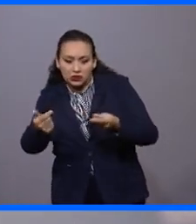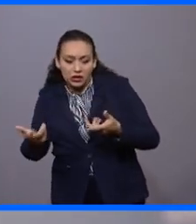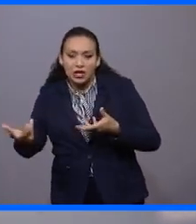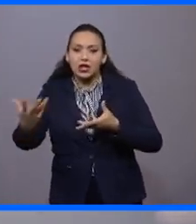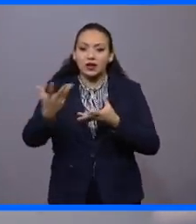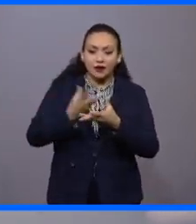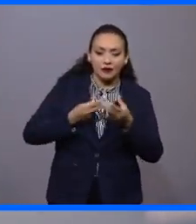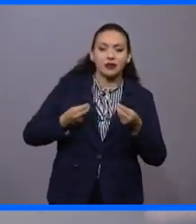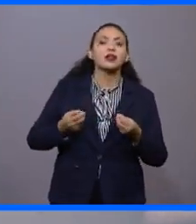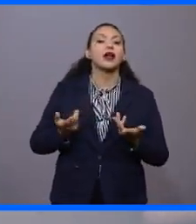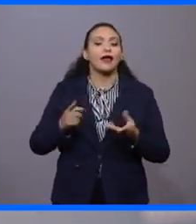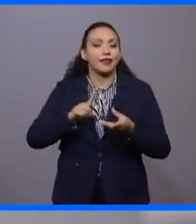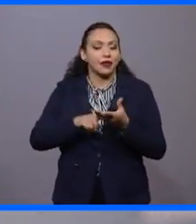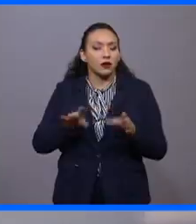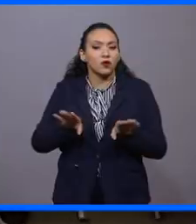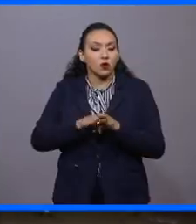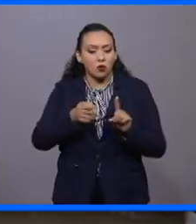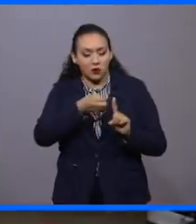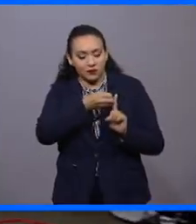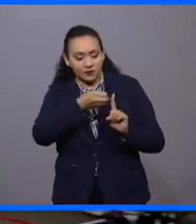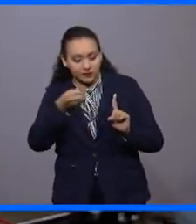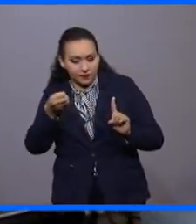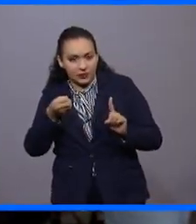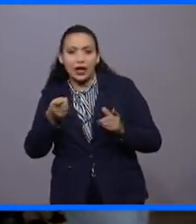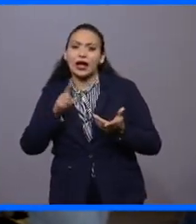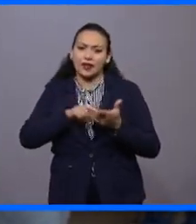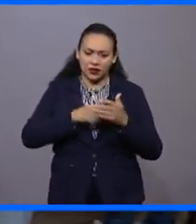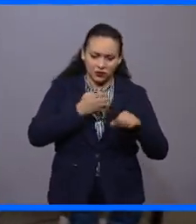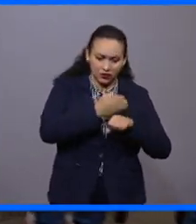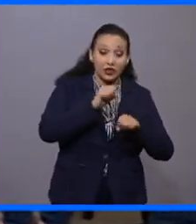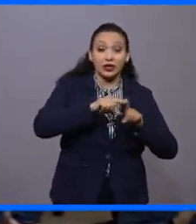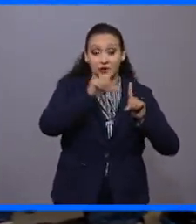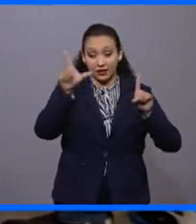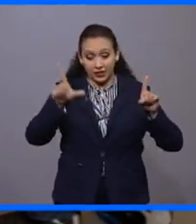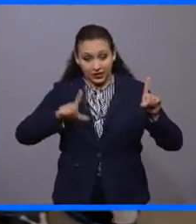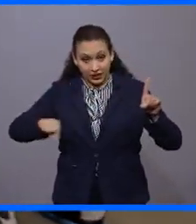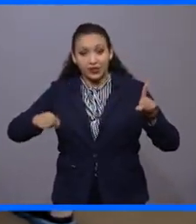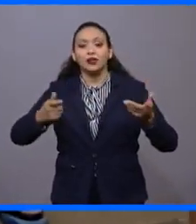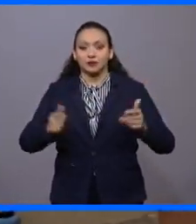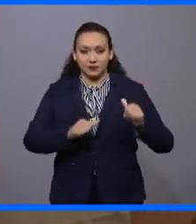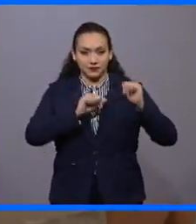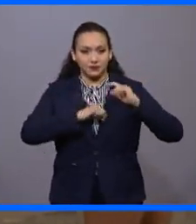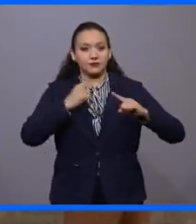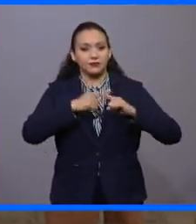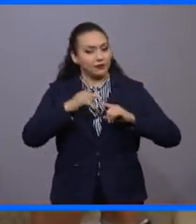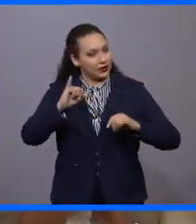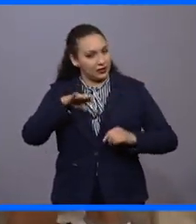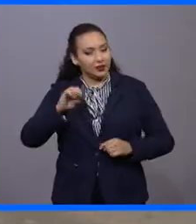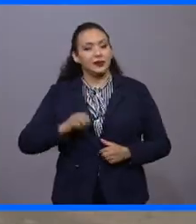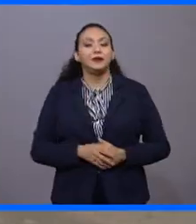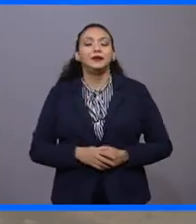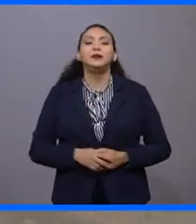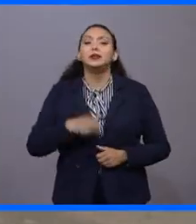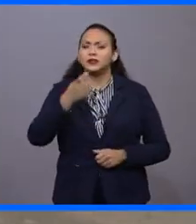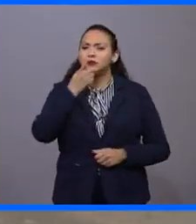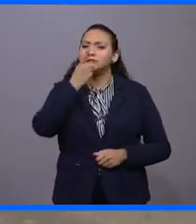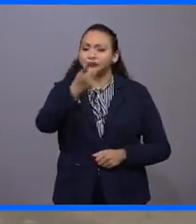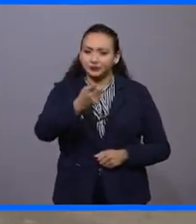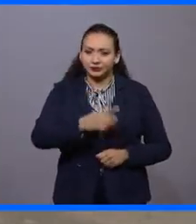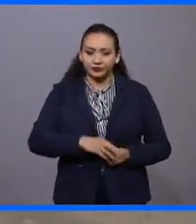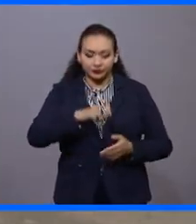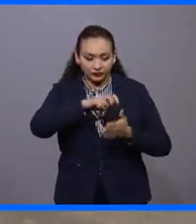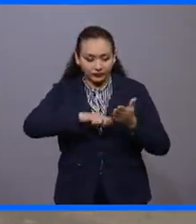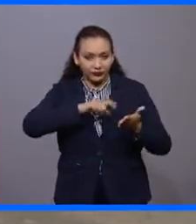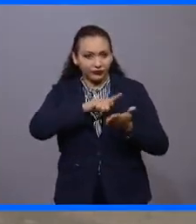de procesos electorales locales y a nivel federal son de su competencia exclusiva, por lo que considera que la